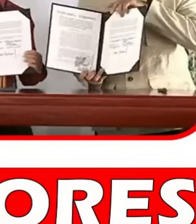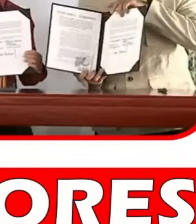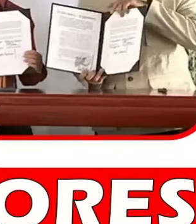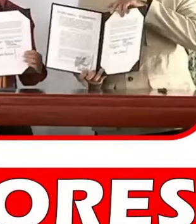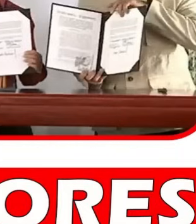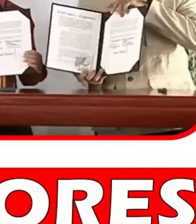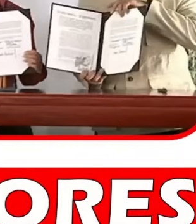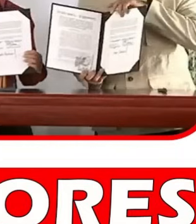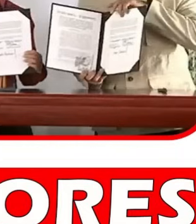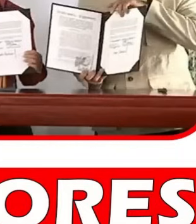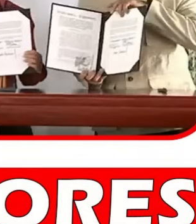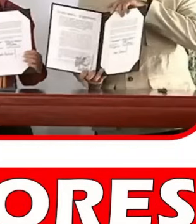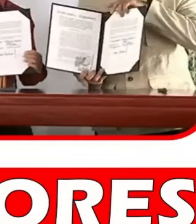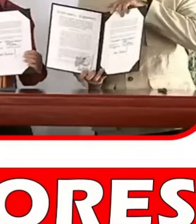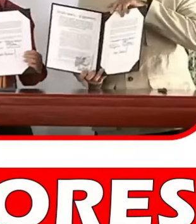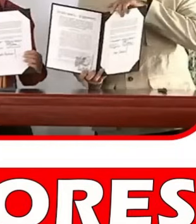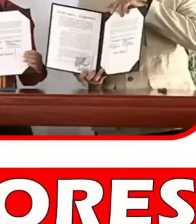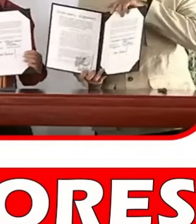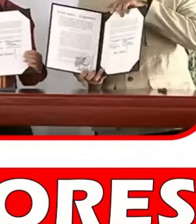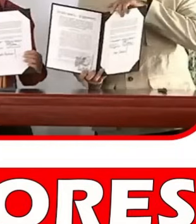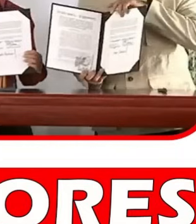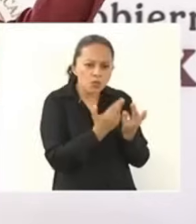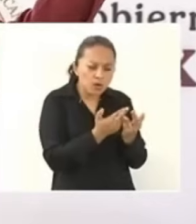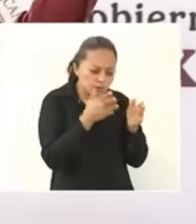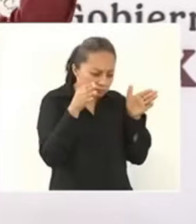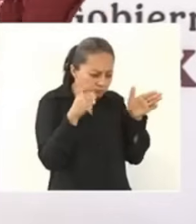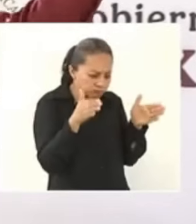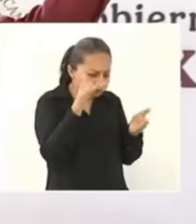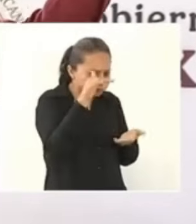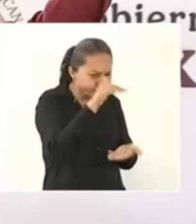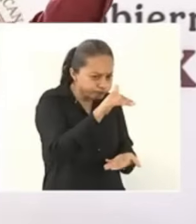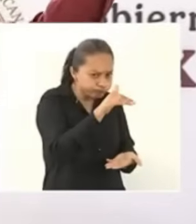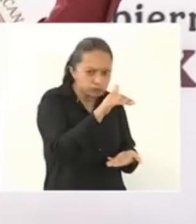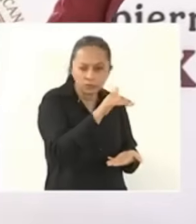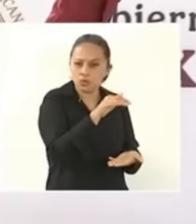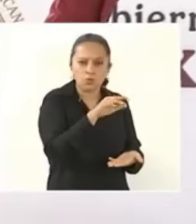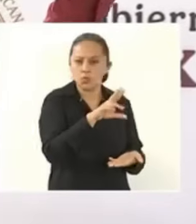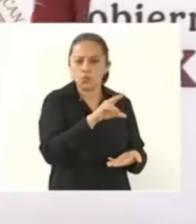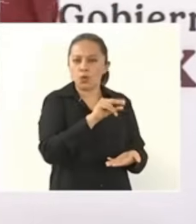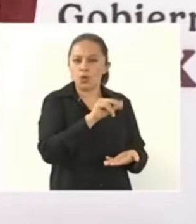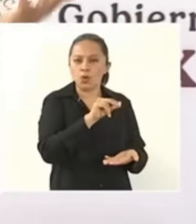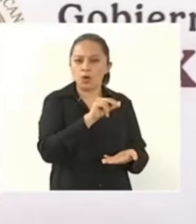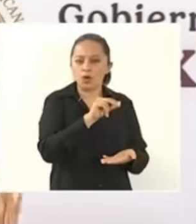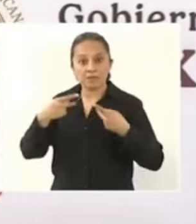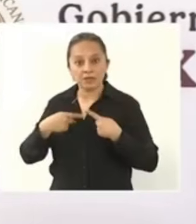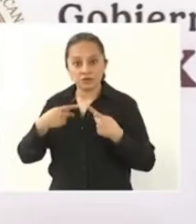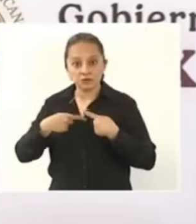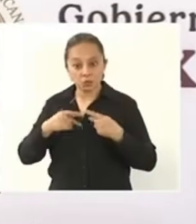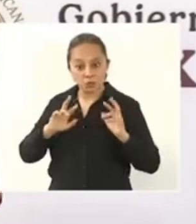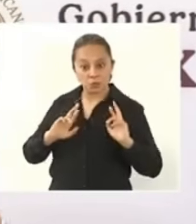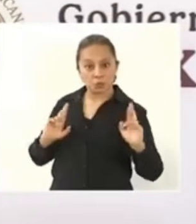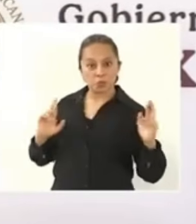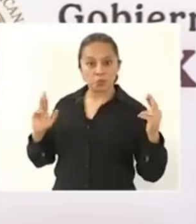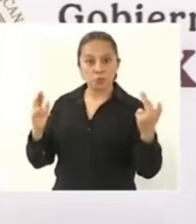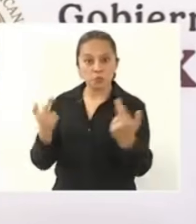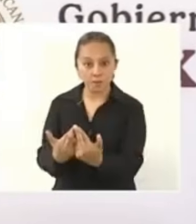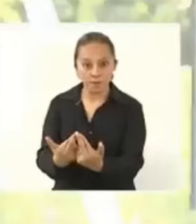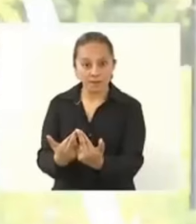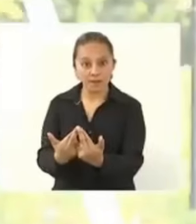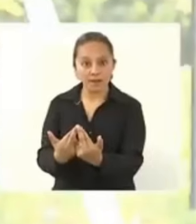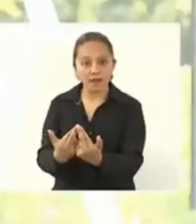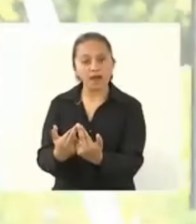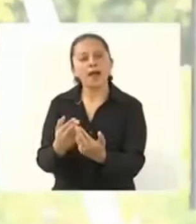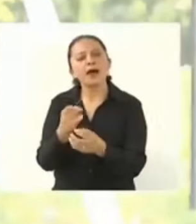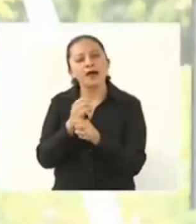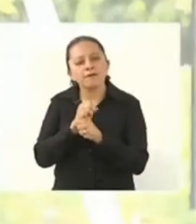de cada uno de ustedes y de la cuarta transformación. Si no tenemos reuniones con el pueblo para informar qué es lo que